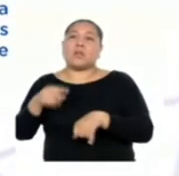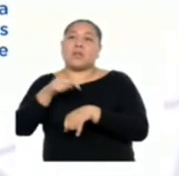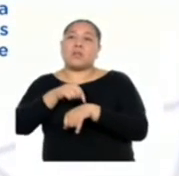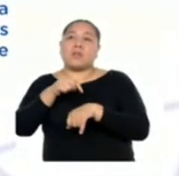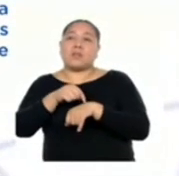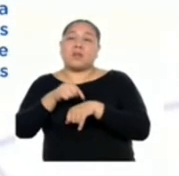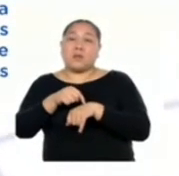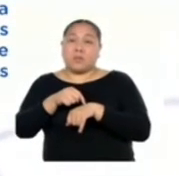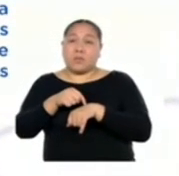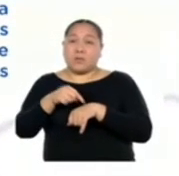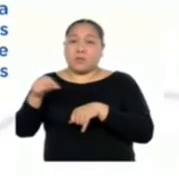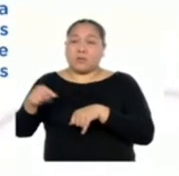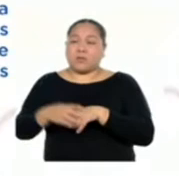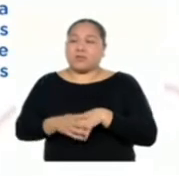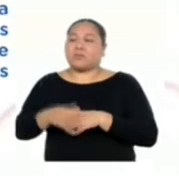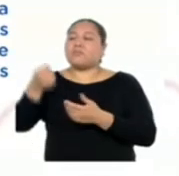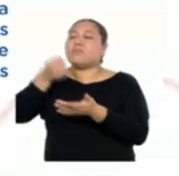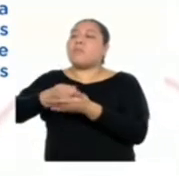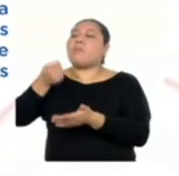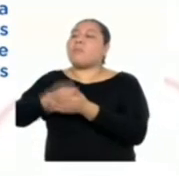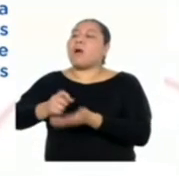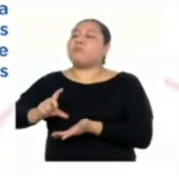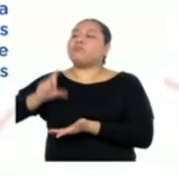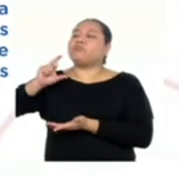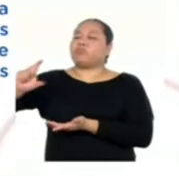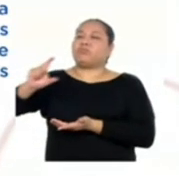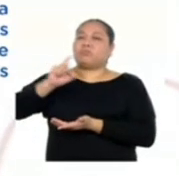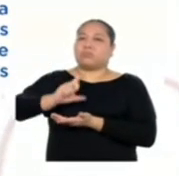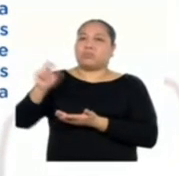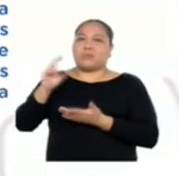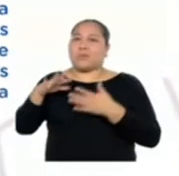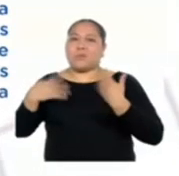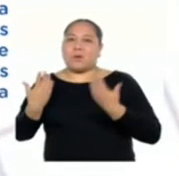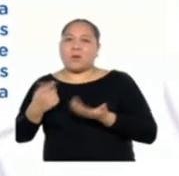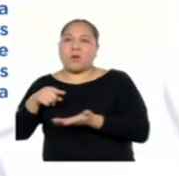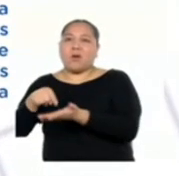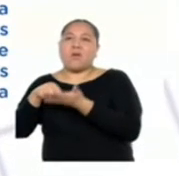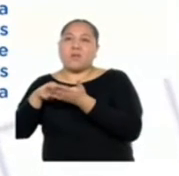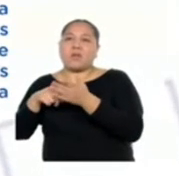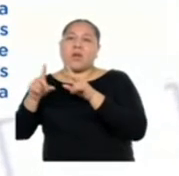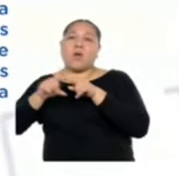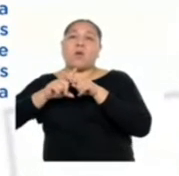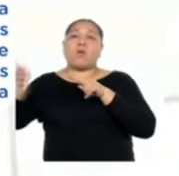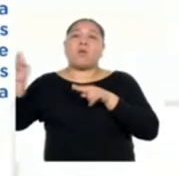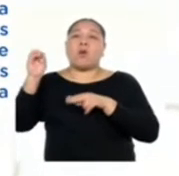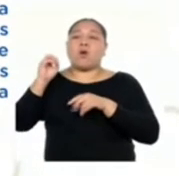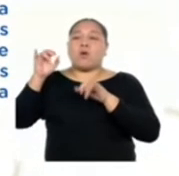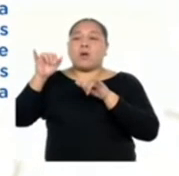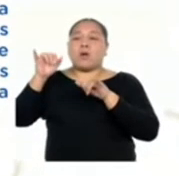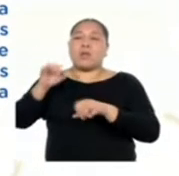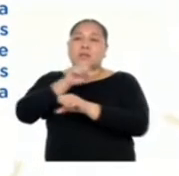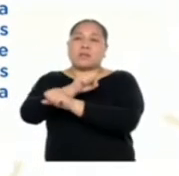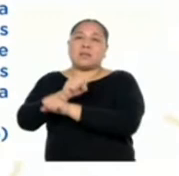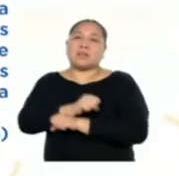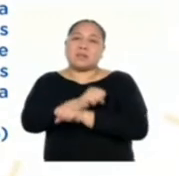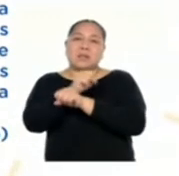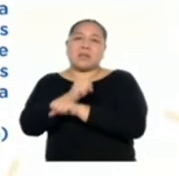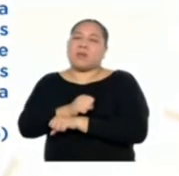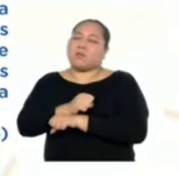cuentas. Les hacen abundantes cargos del que, no pudiendo satisfacer, se ven obligados a huir o a quedarse por esclavos